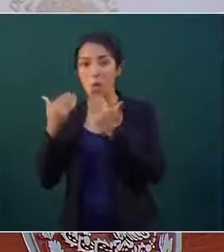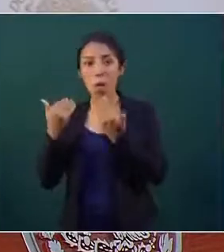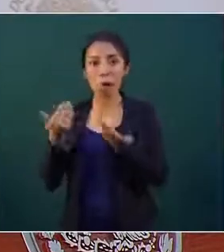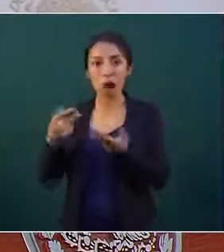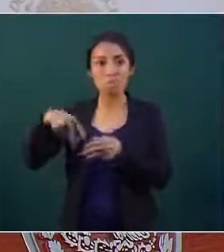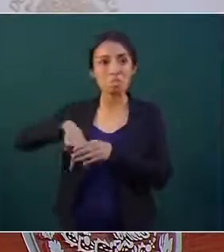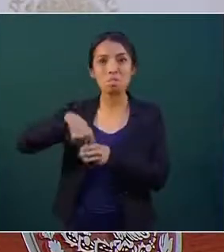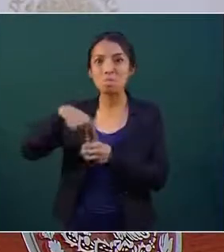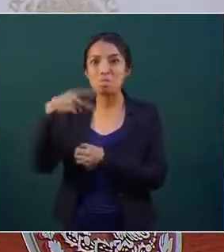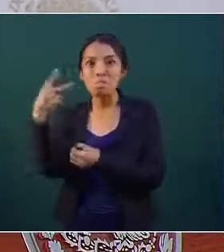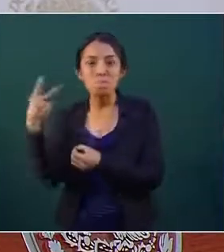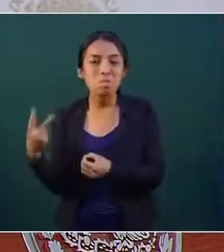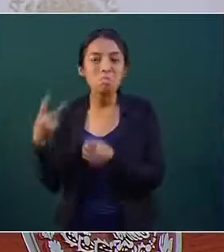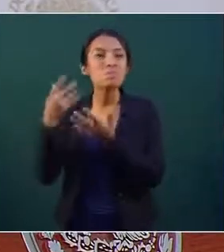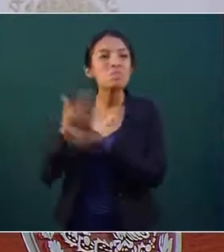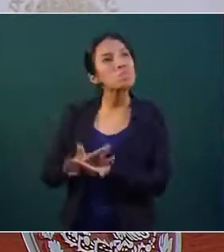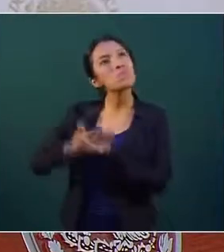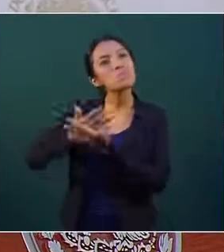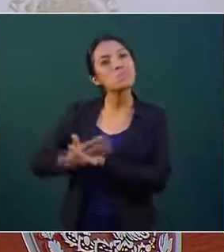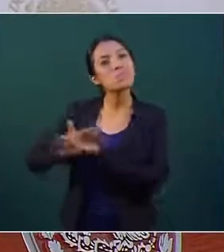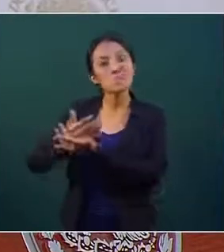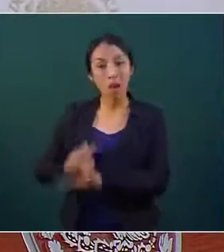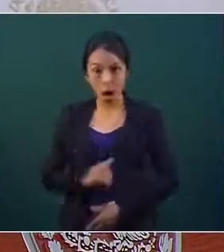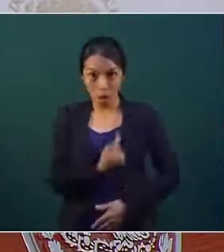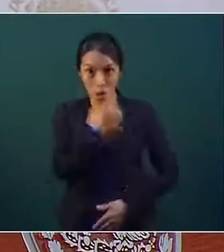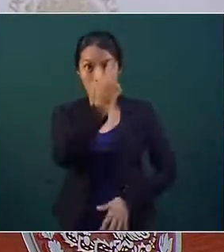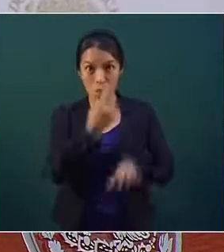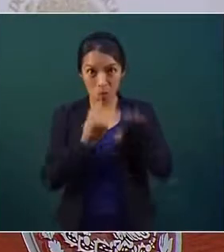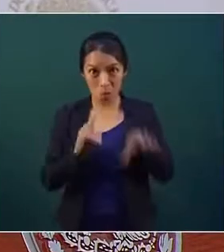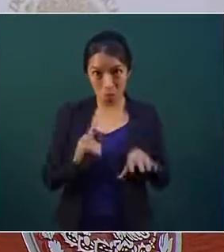en espera, y solo 1